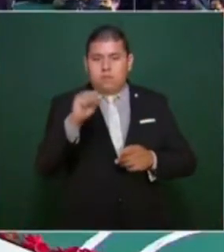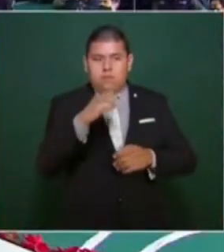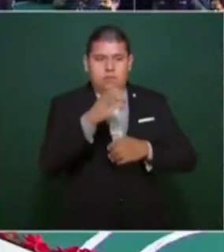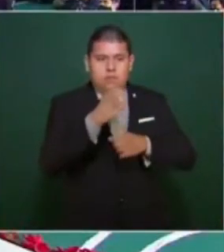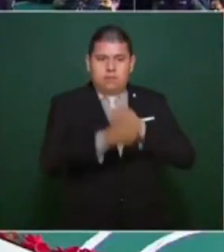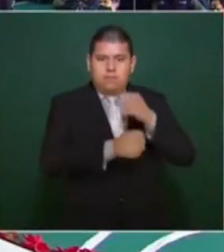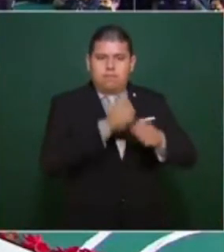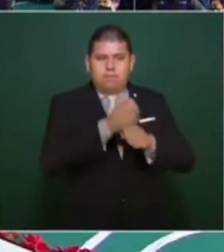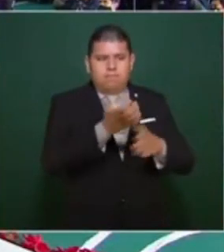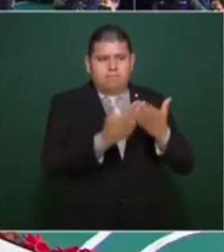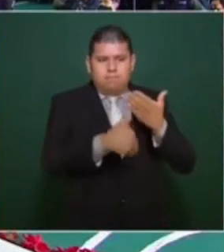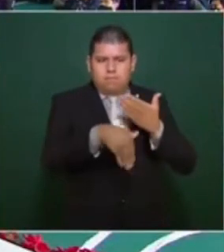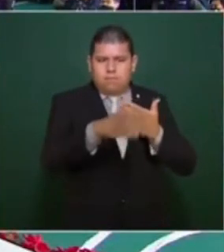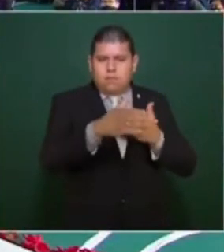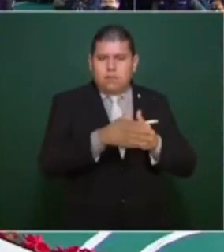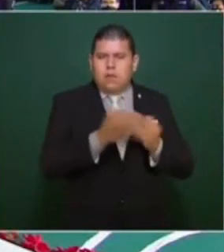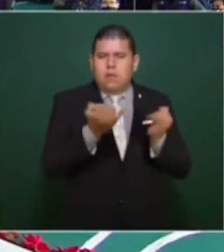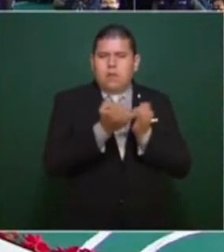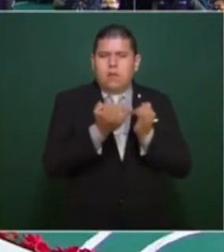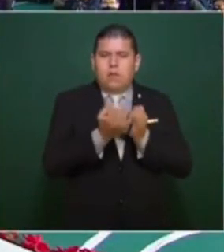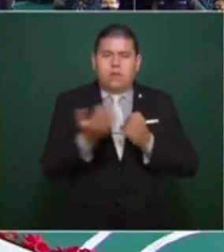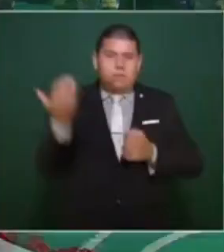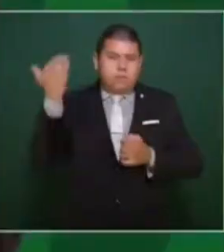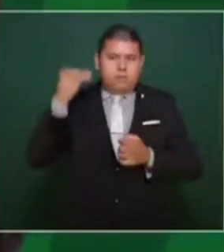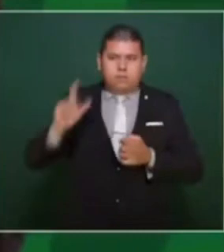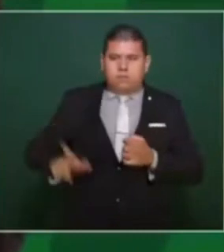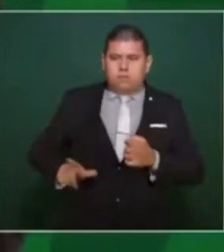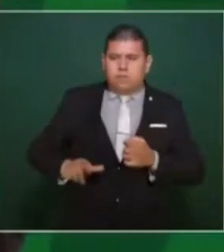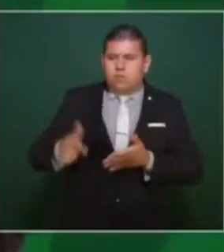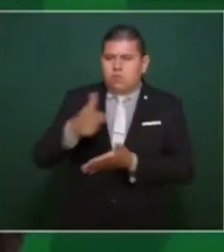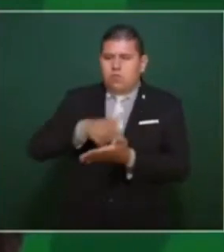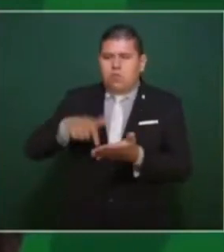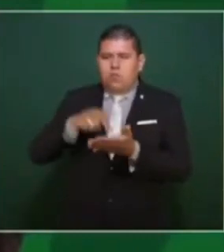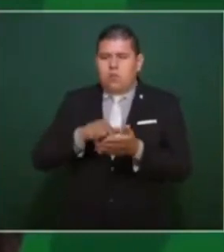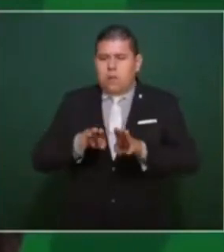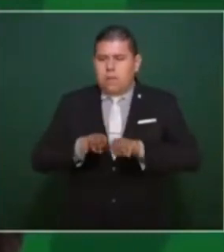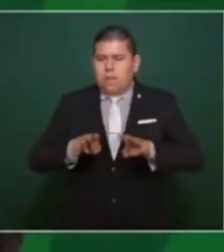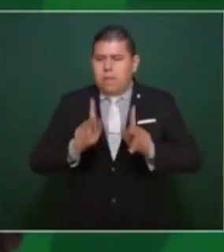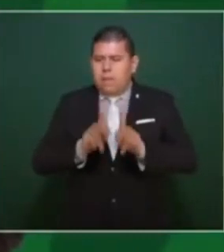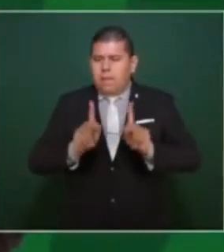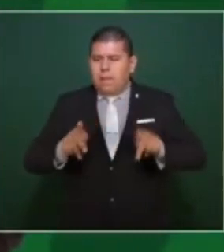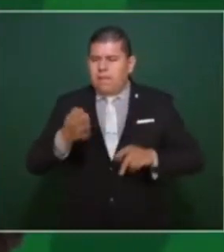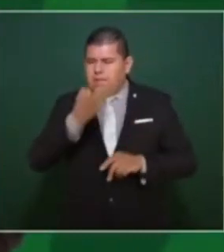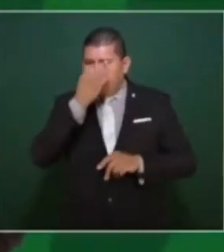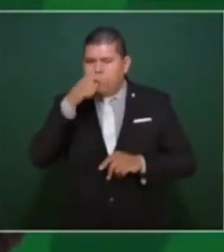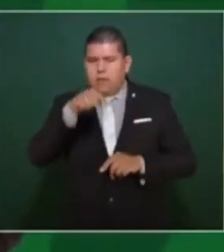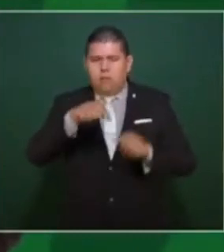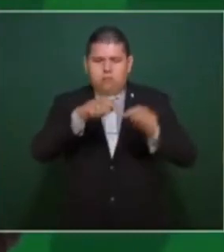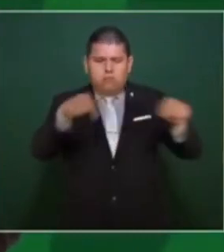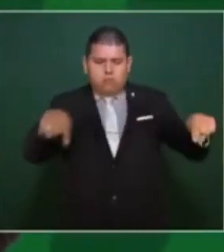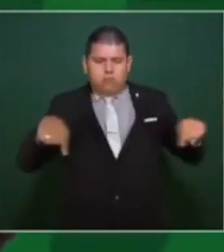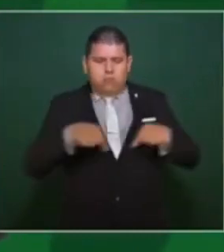también revisando desde otra administración un club de playa, el cual tiene alberca